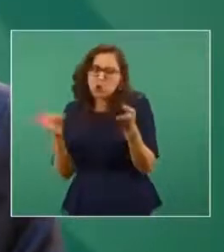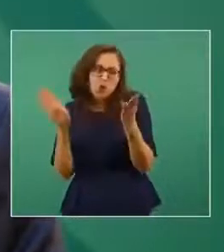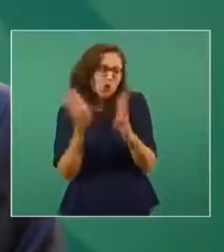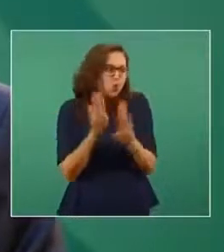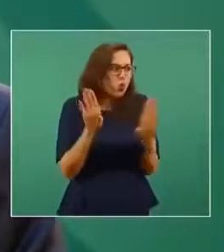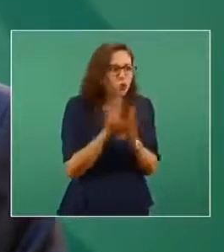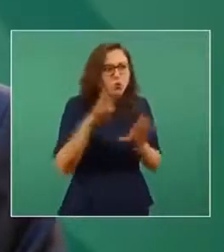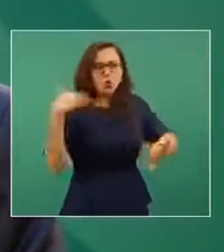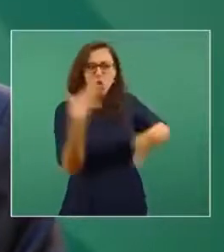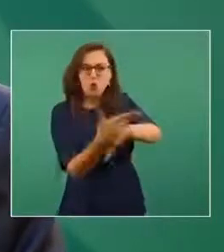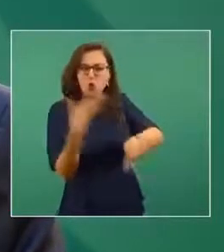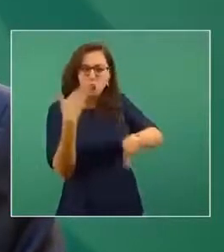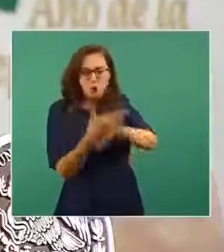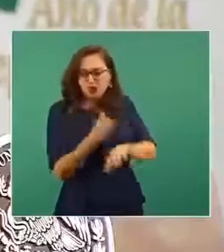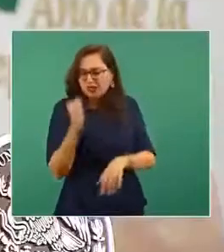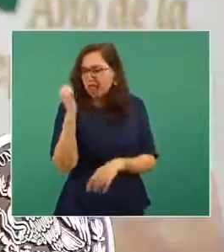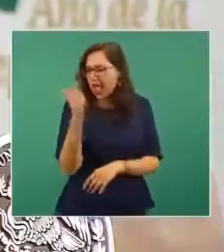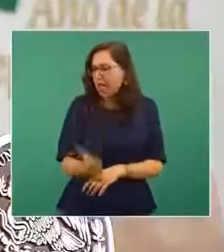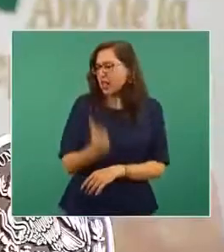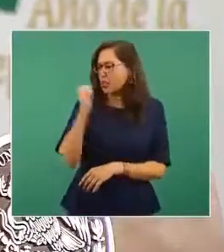de algo